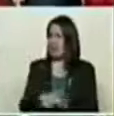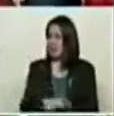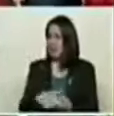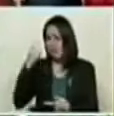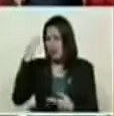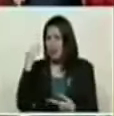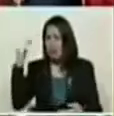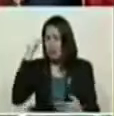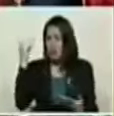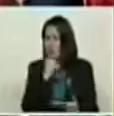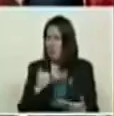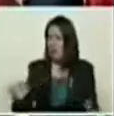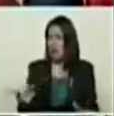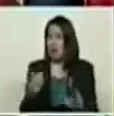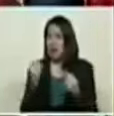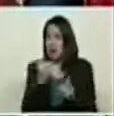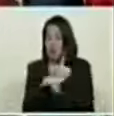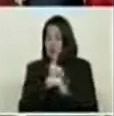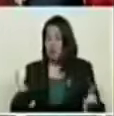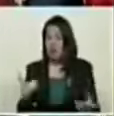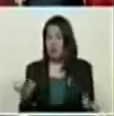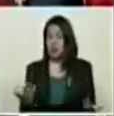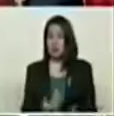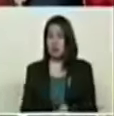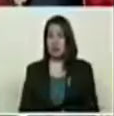de Venezuela, de la democracia